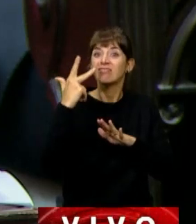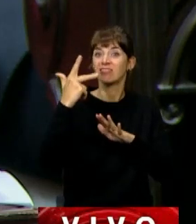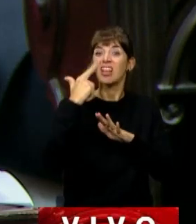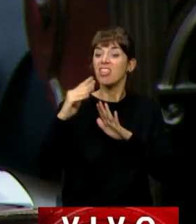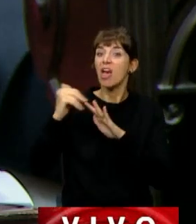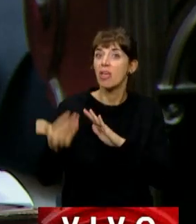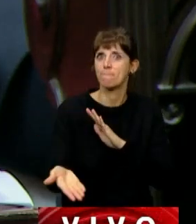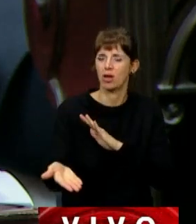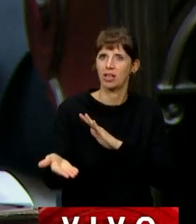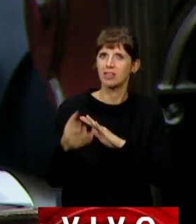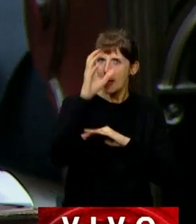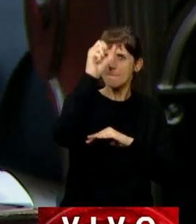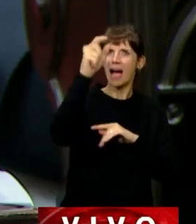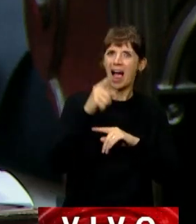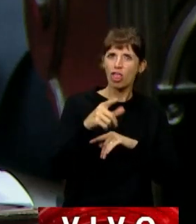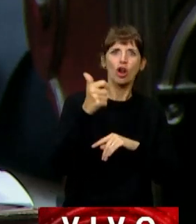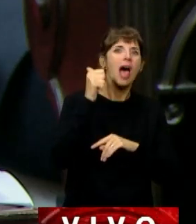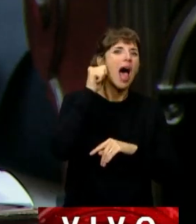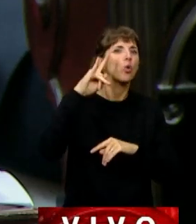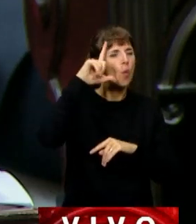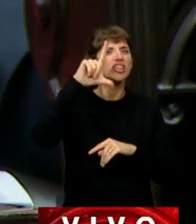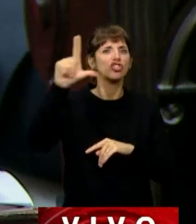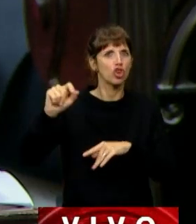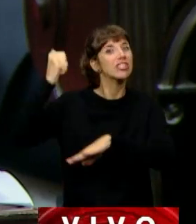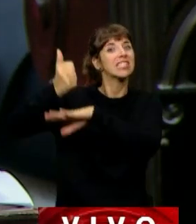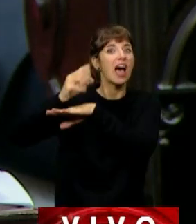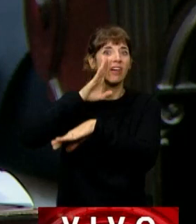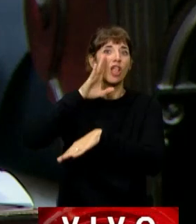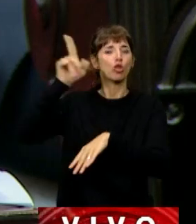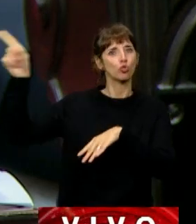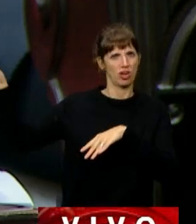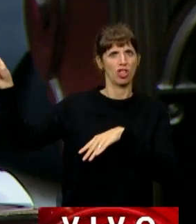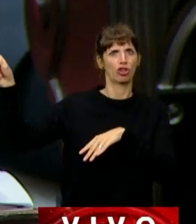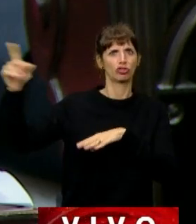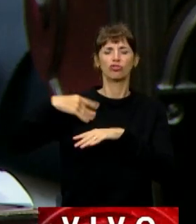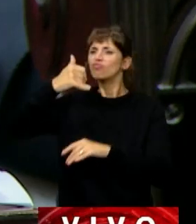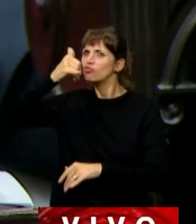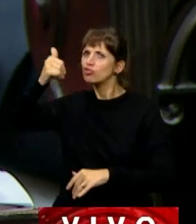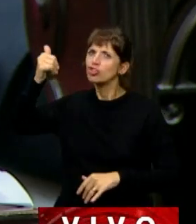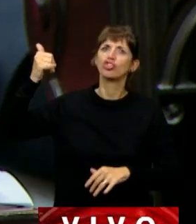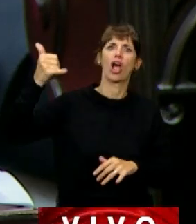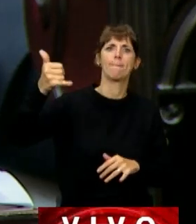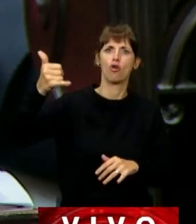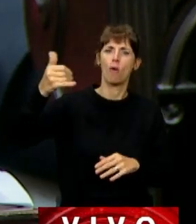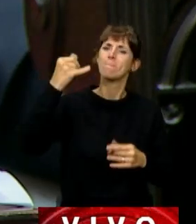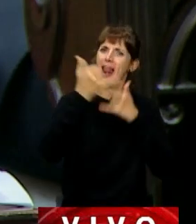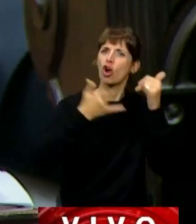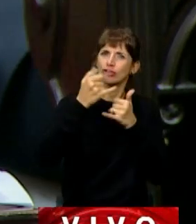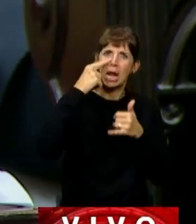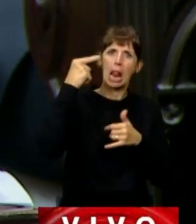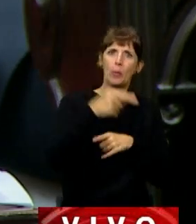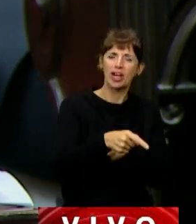72 horas después, el embajador Jorge Argüello, que estaba en Estados Unidos, llamó contándole al presidente que el